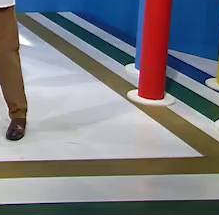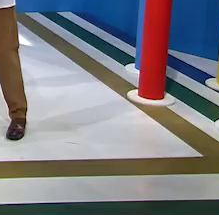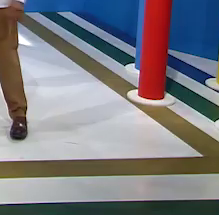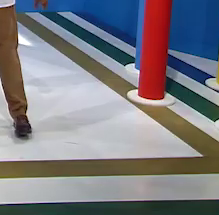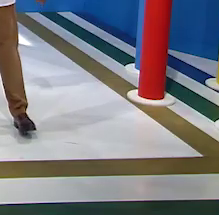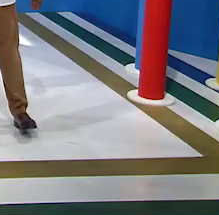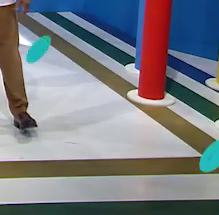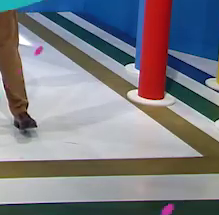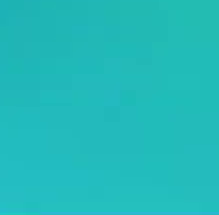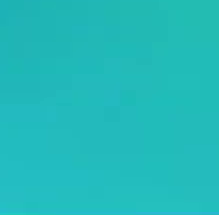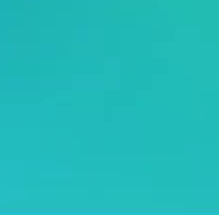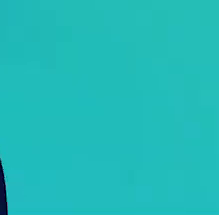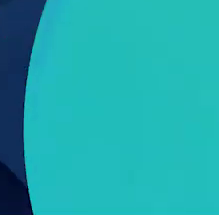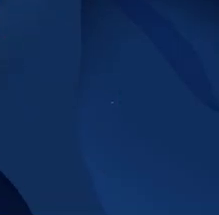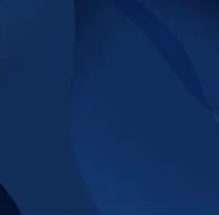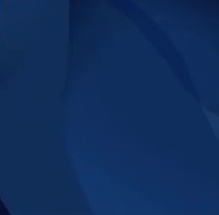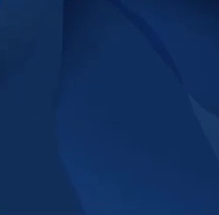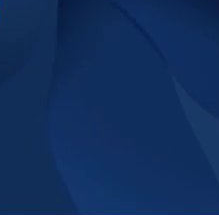vamos.